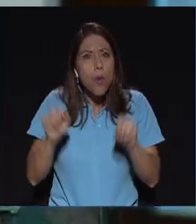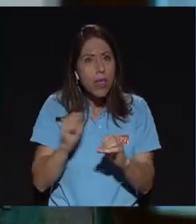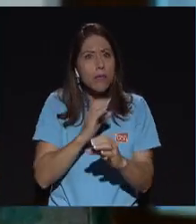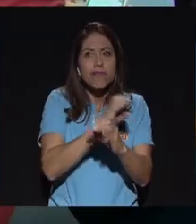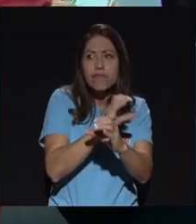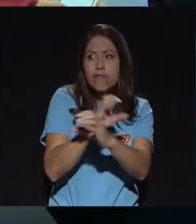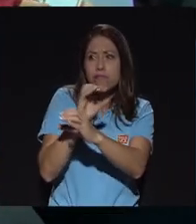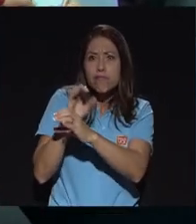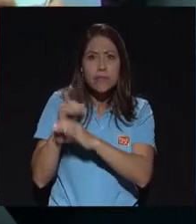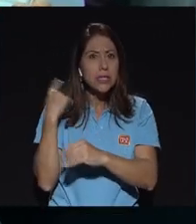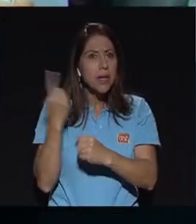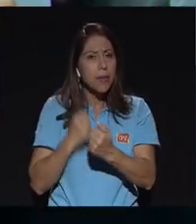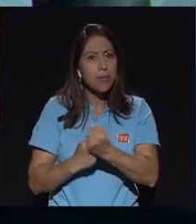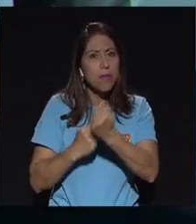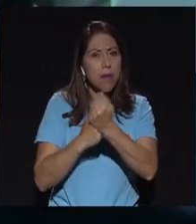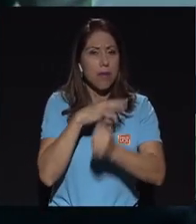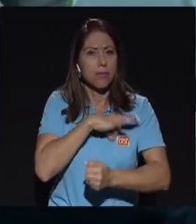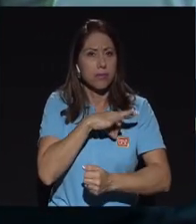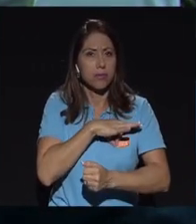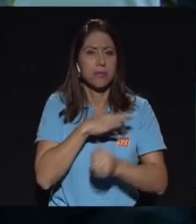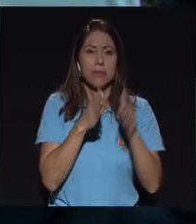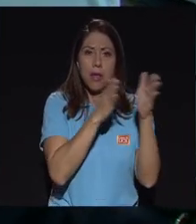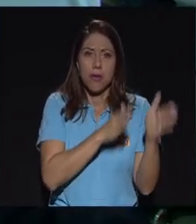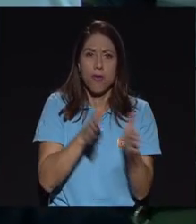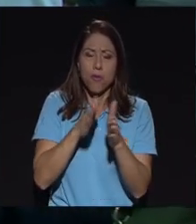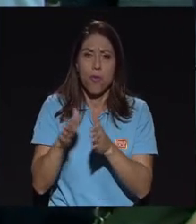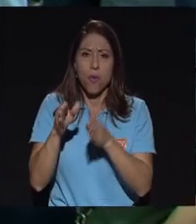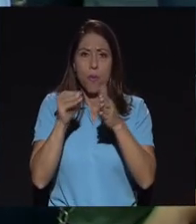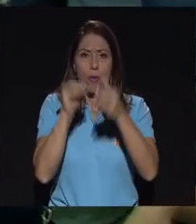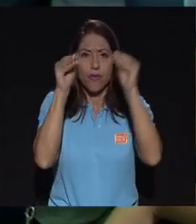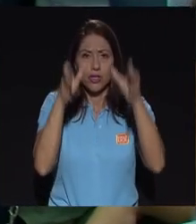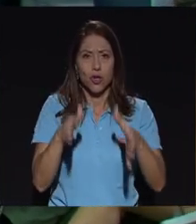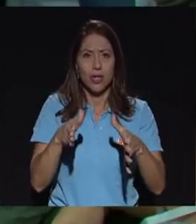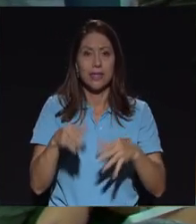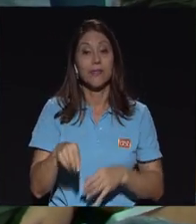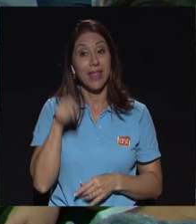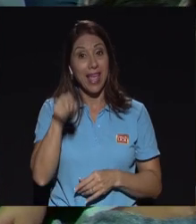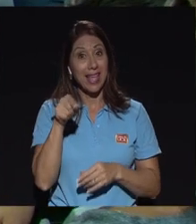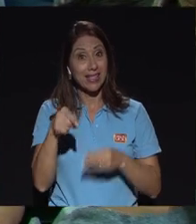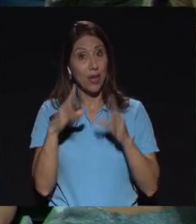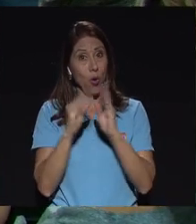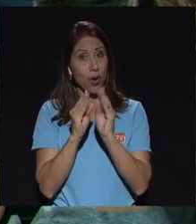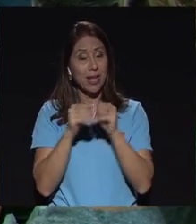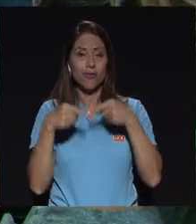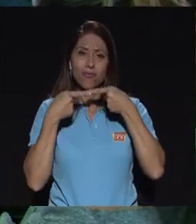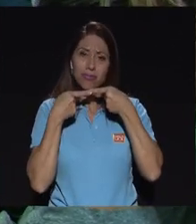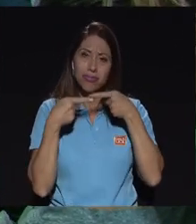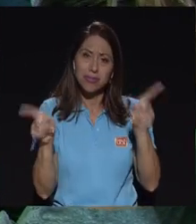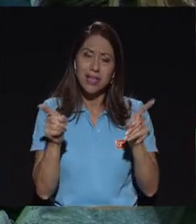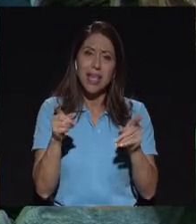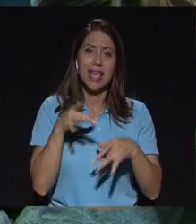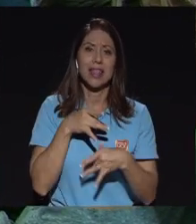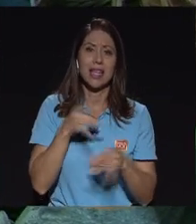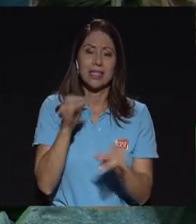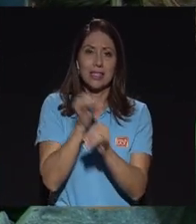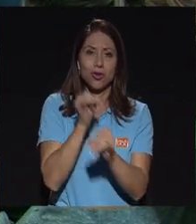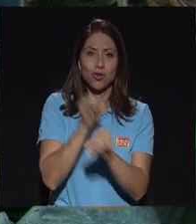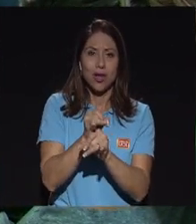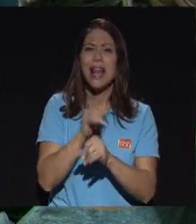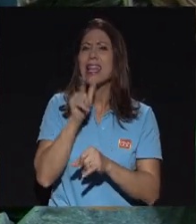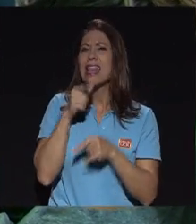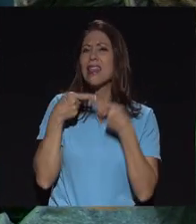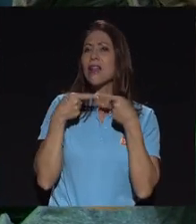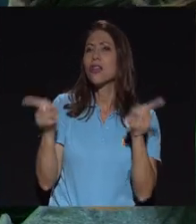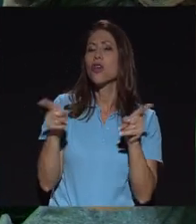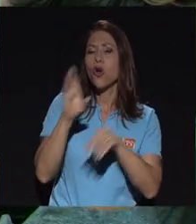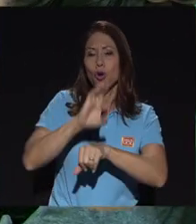ambiente, siempre a través de la formación de los profesores. Este congreso fue declarado de interés institucional por el Consejo Nacional